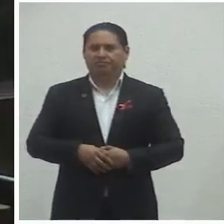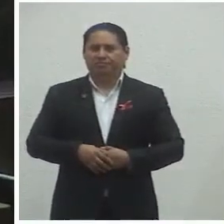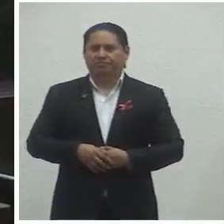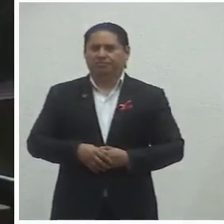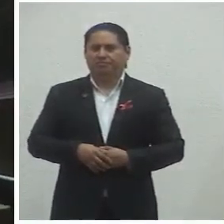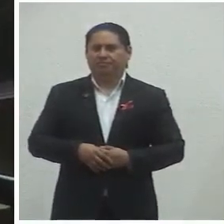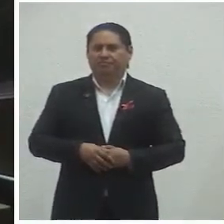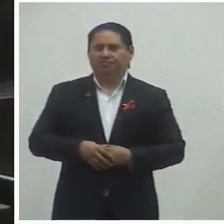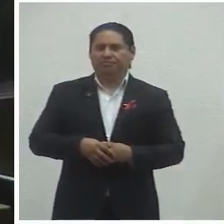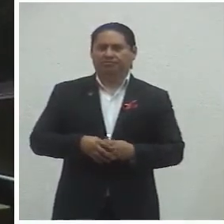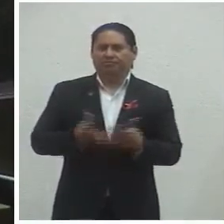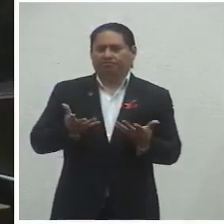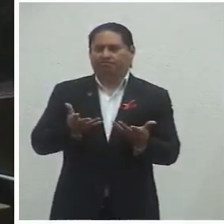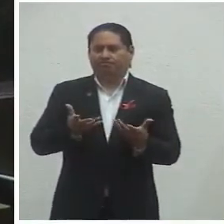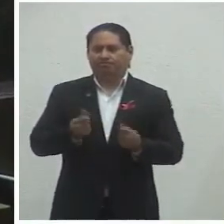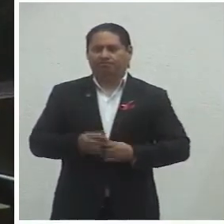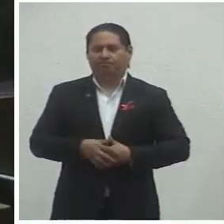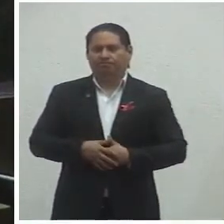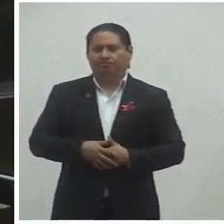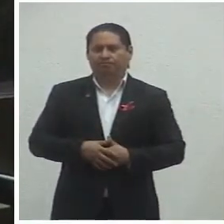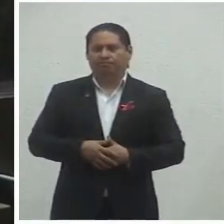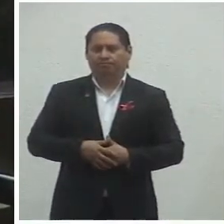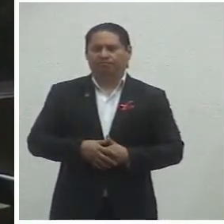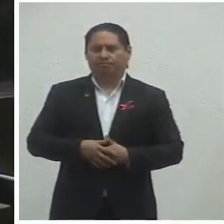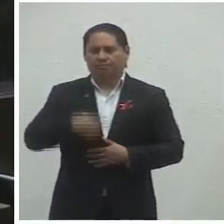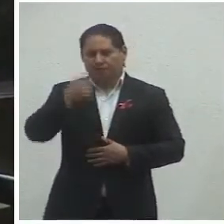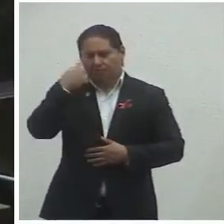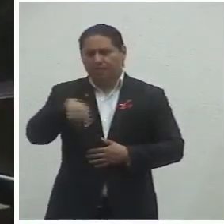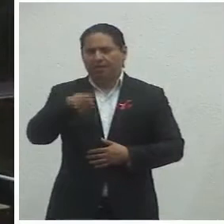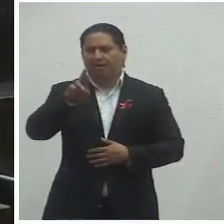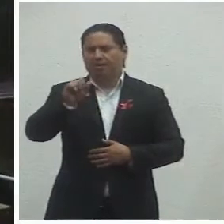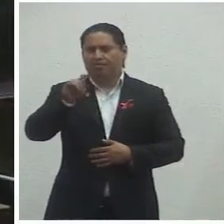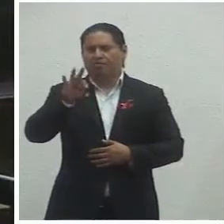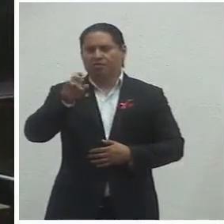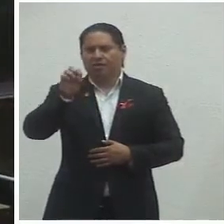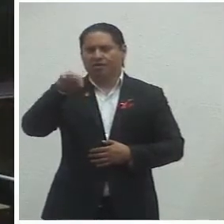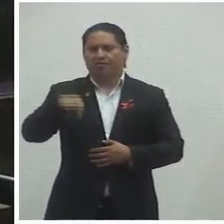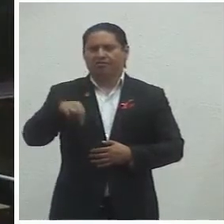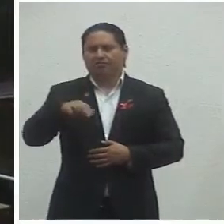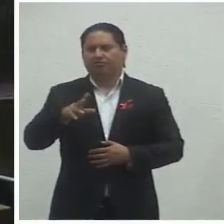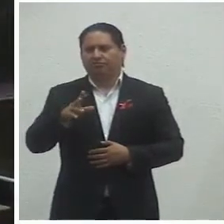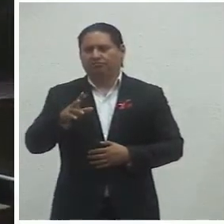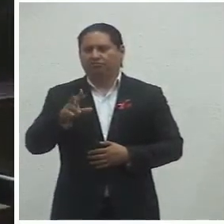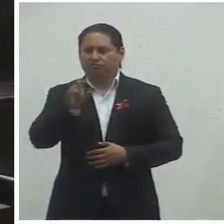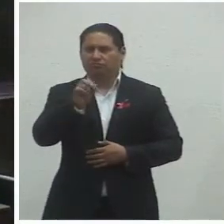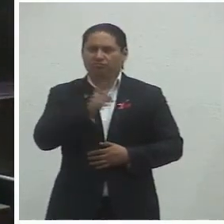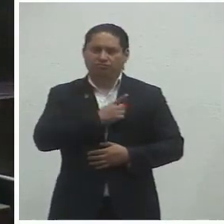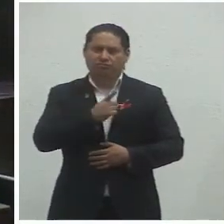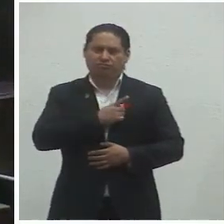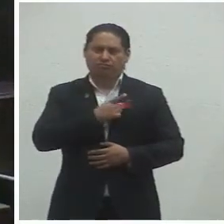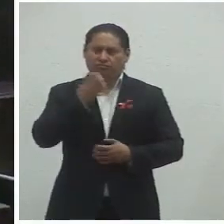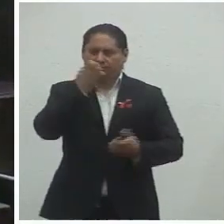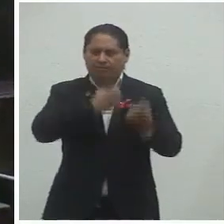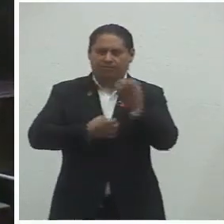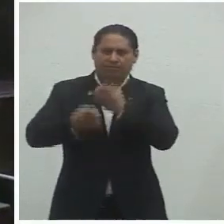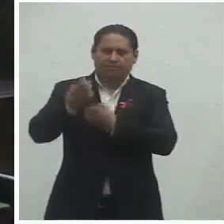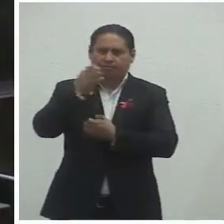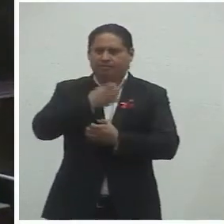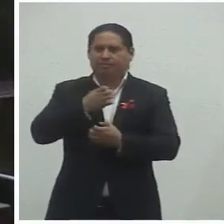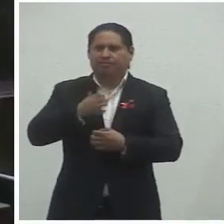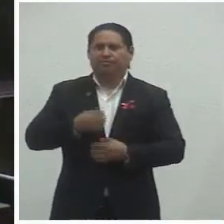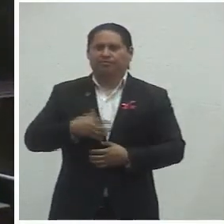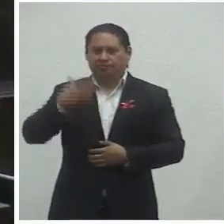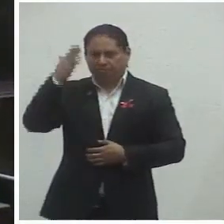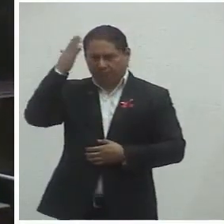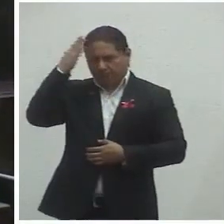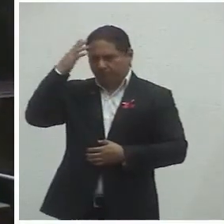Con el proceso para la revocación del mandato, no solamente se va a evaluar al titular